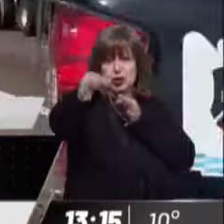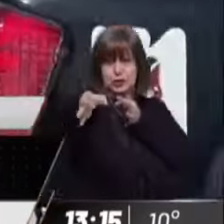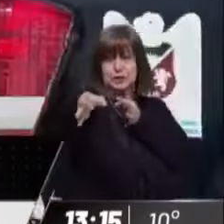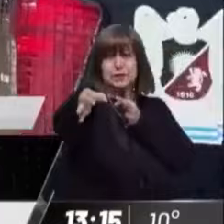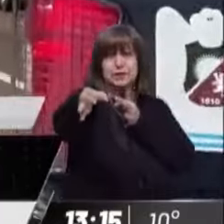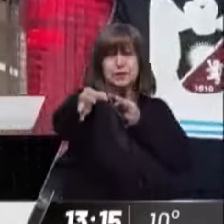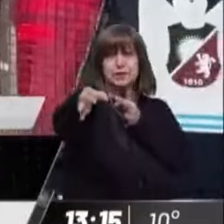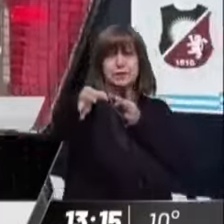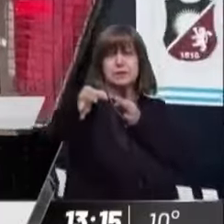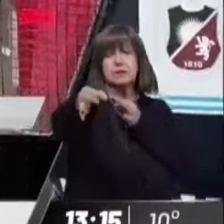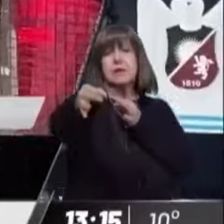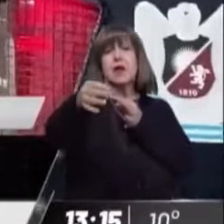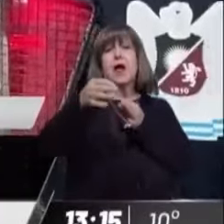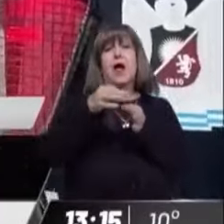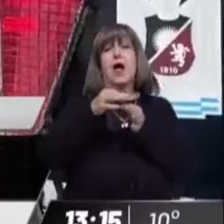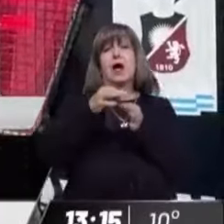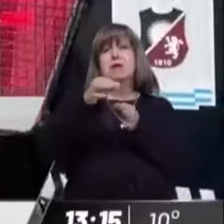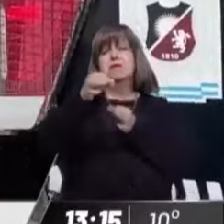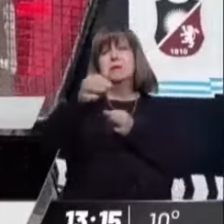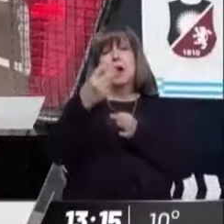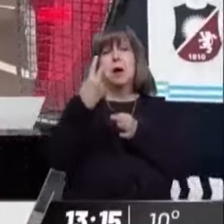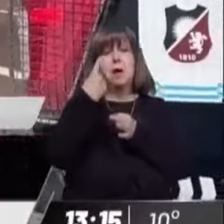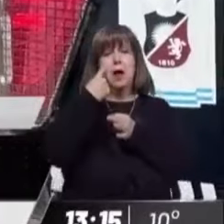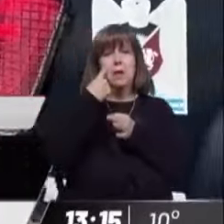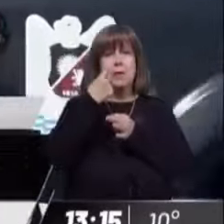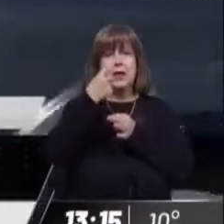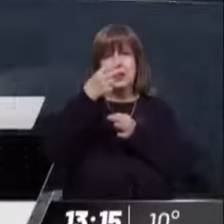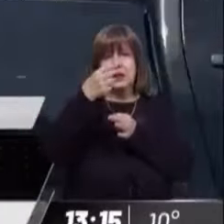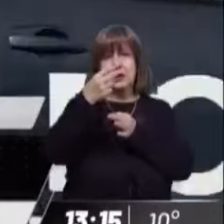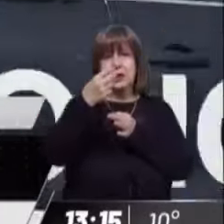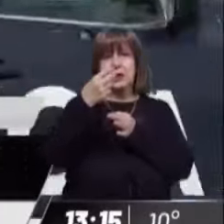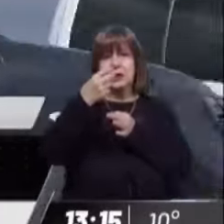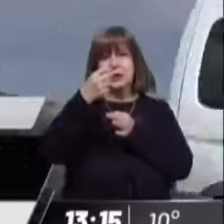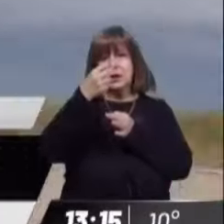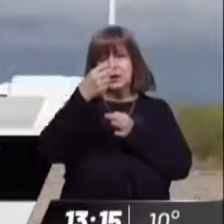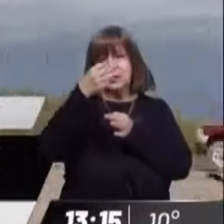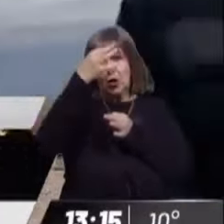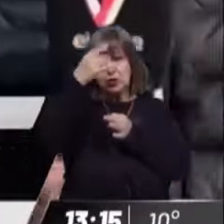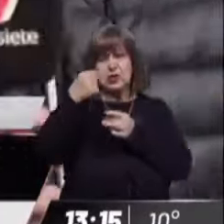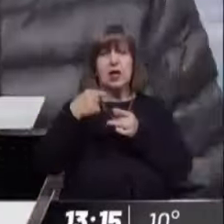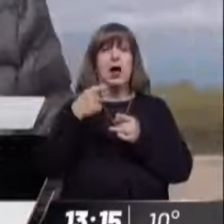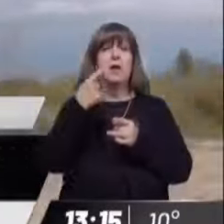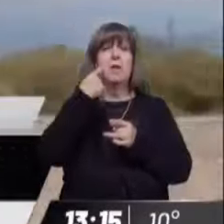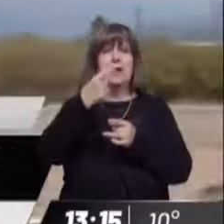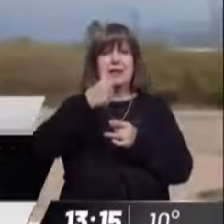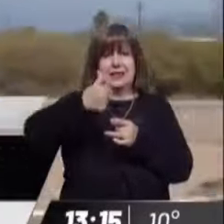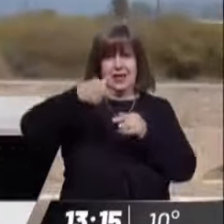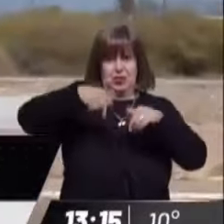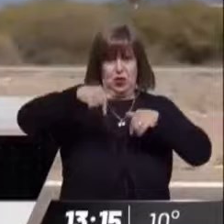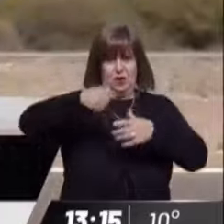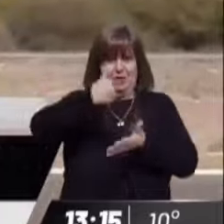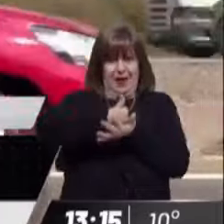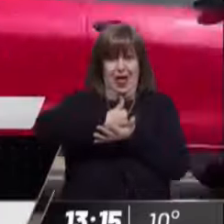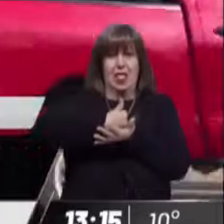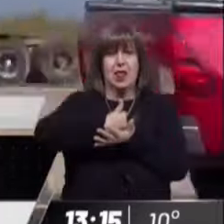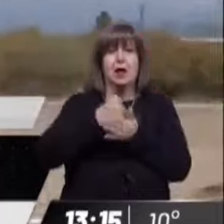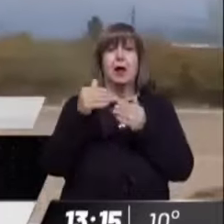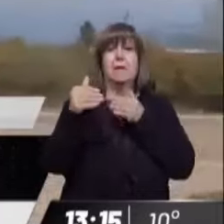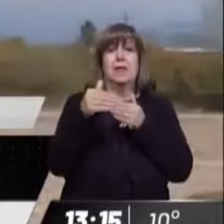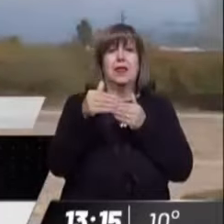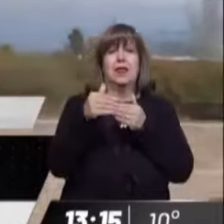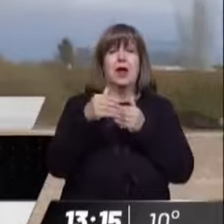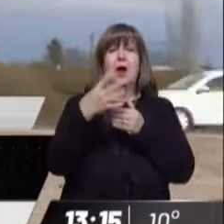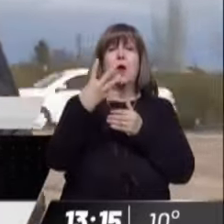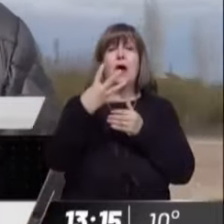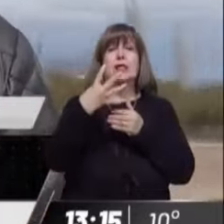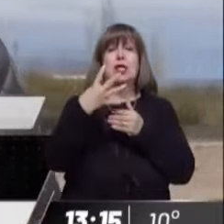El supermercado estará en el kilómetro 1002 aproximadamente, y nosotros ahora estamos específicamente en el kilómetro 1006, muy cerquita. Todo sucedió en cuestión de